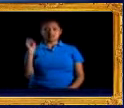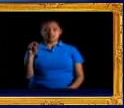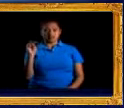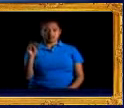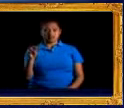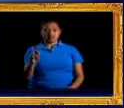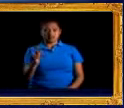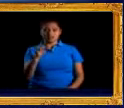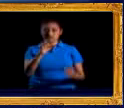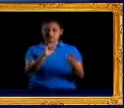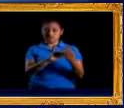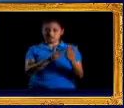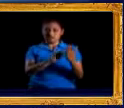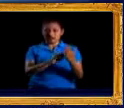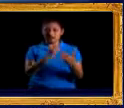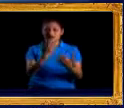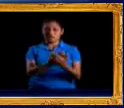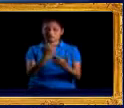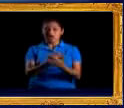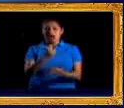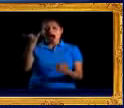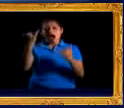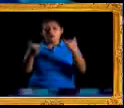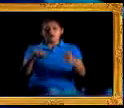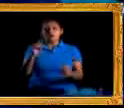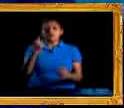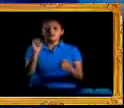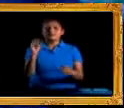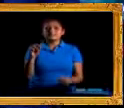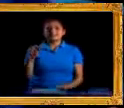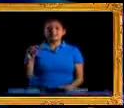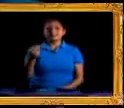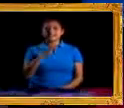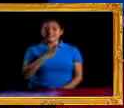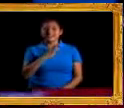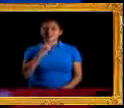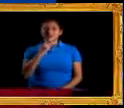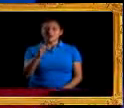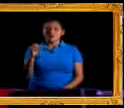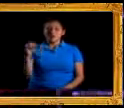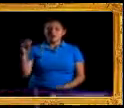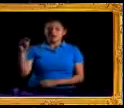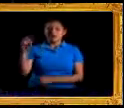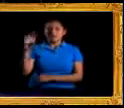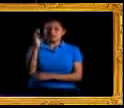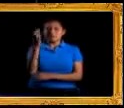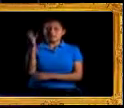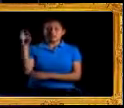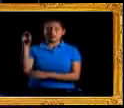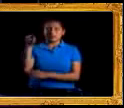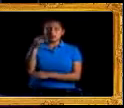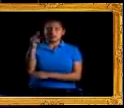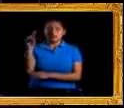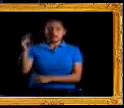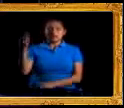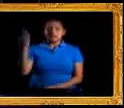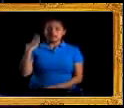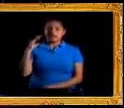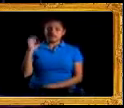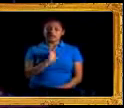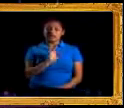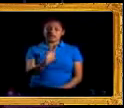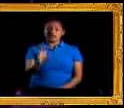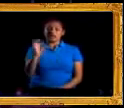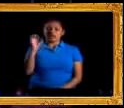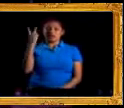necesidades. Ahora, una necesidad que tenía, hermano, la serpiente, hermano, era engañar a Eva para que ella